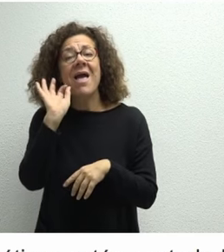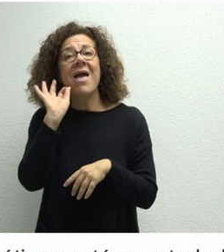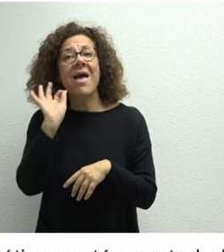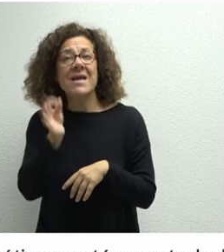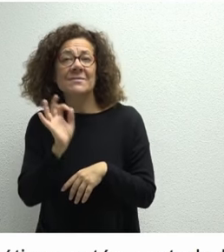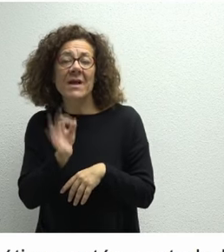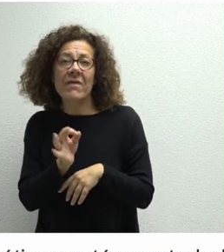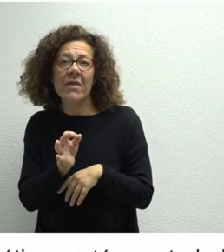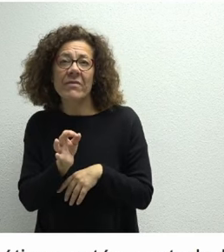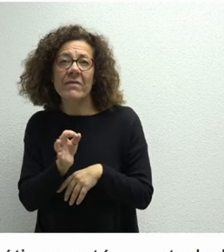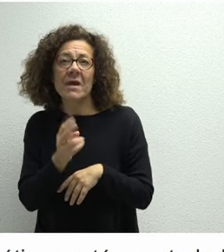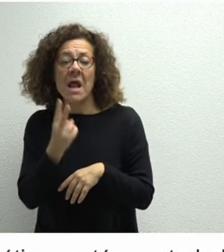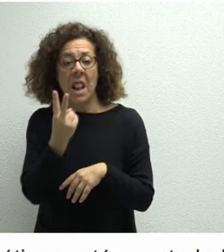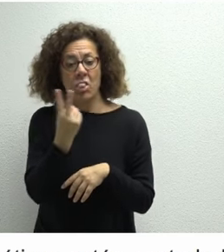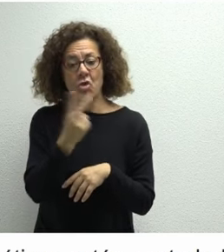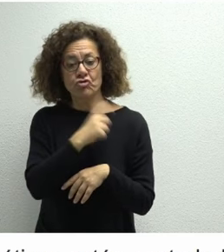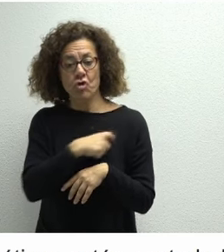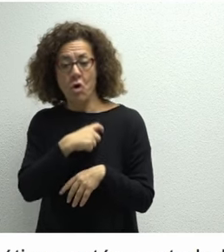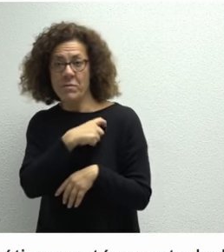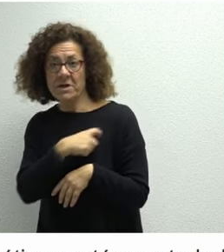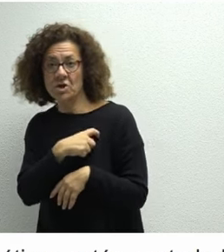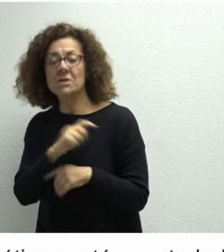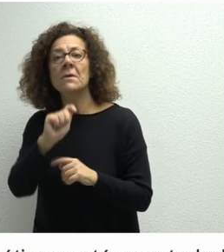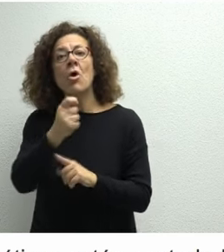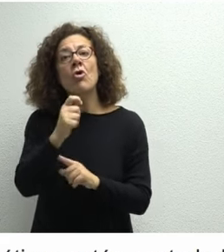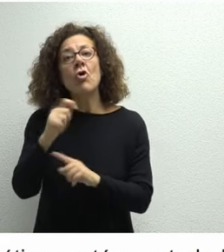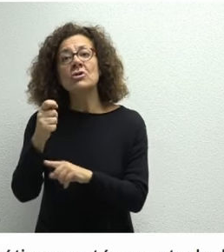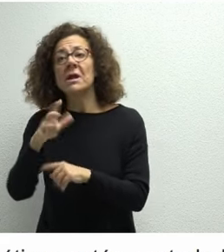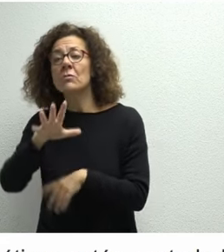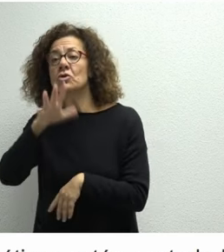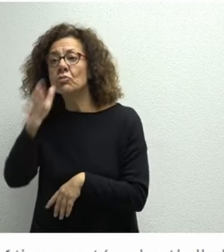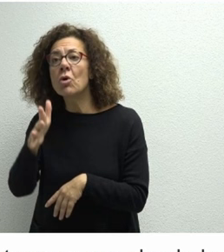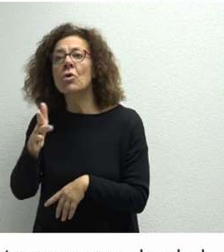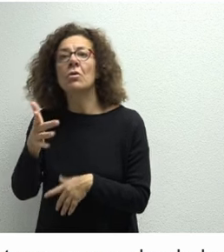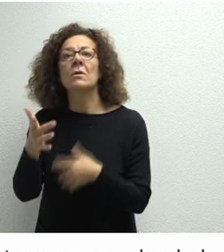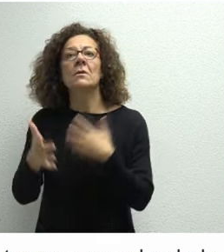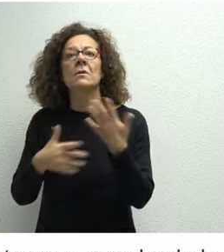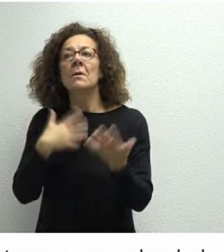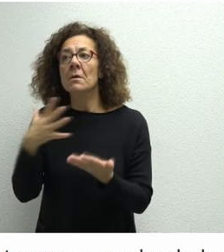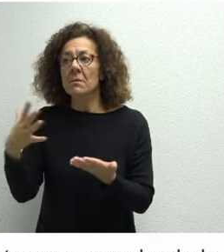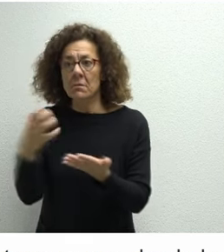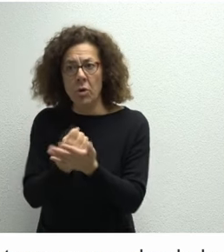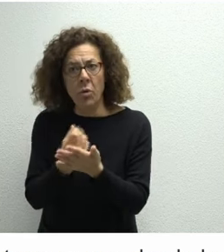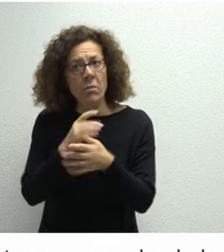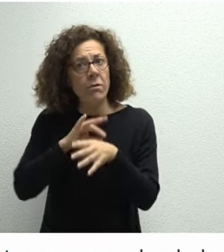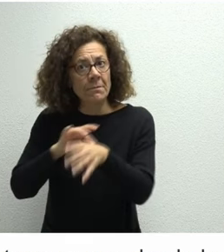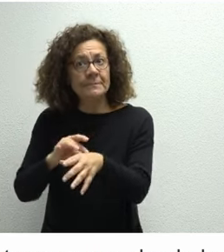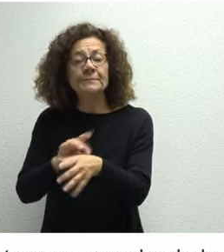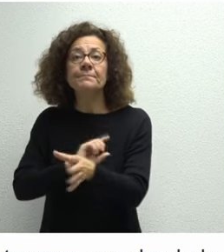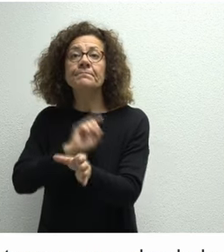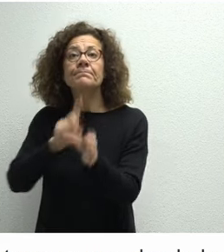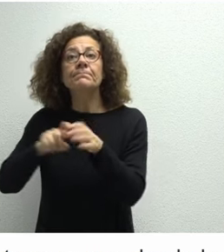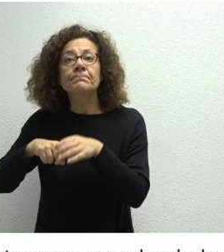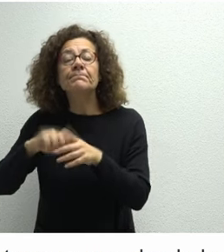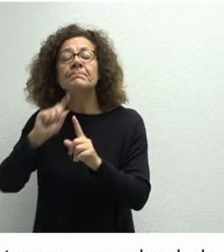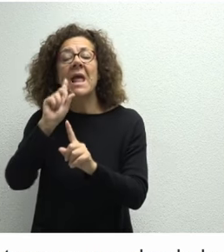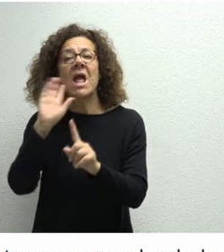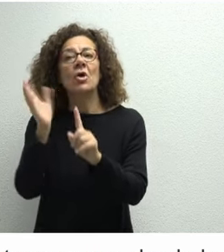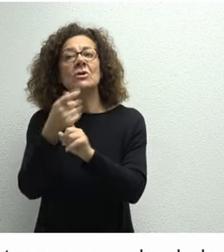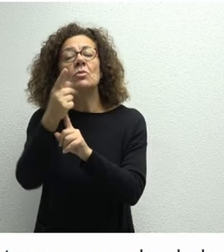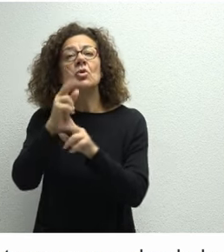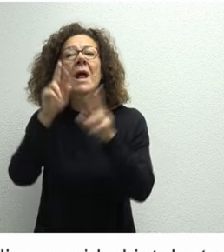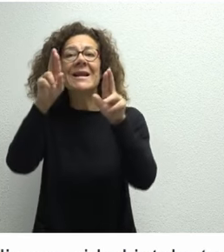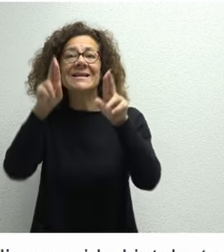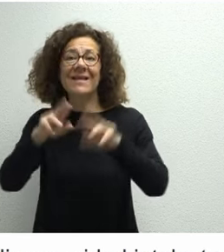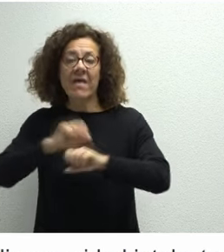en en dos comisiones conseguimos no a través de Bueno pues de todos los agentes que estábamos participando encontrar una residencia